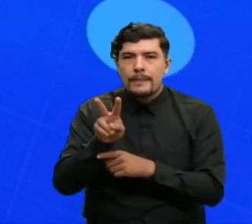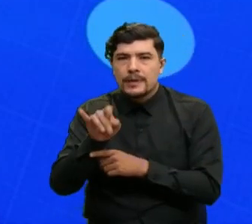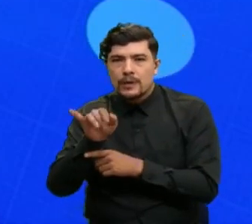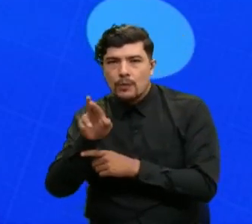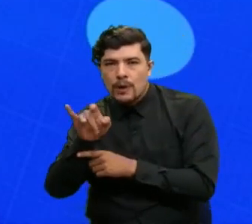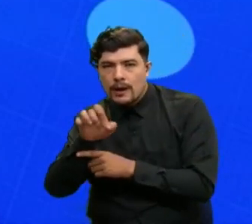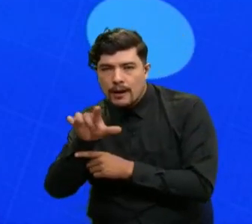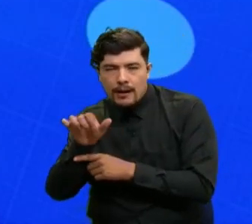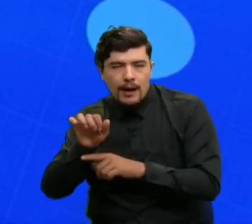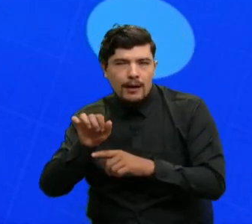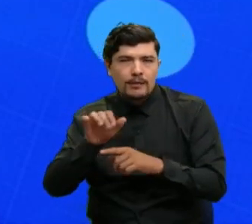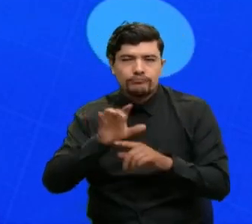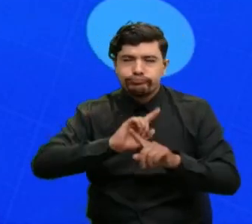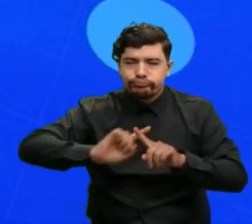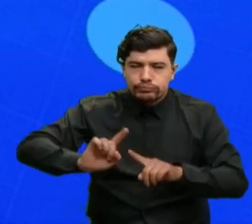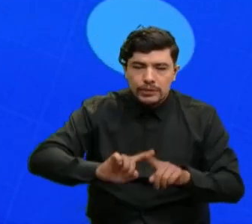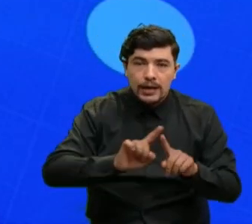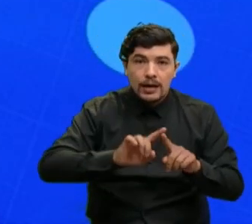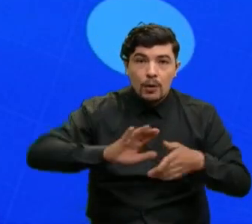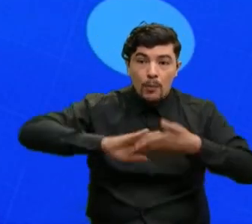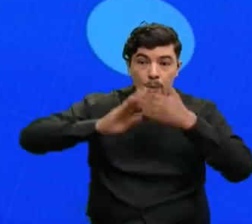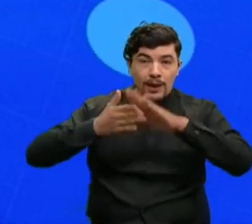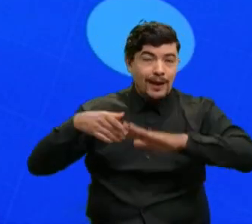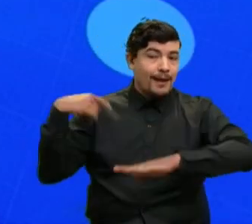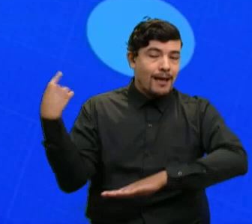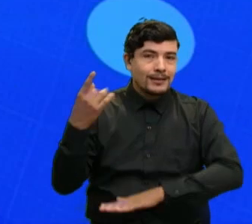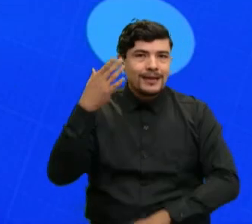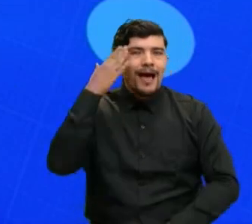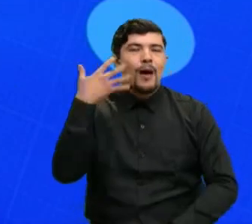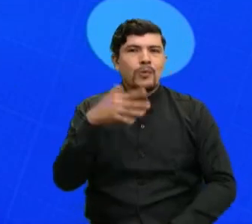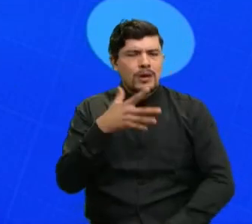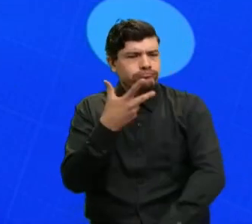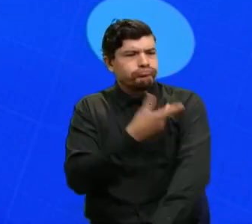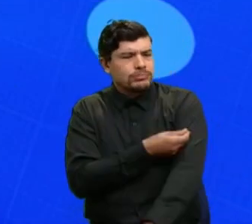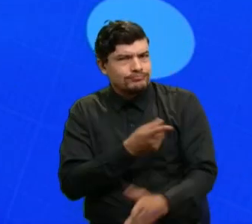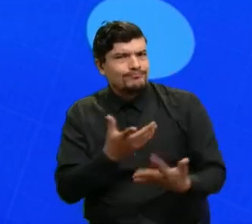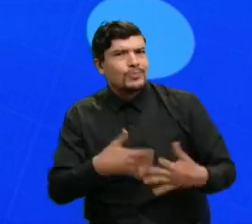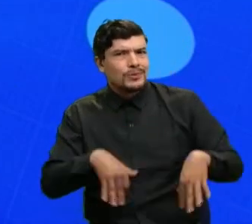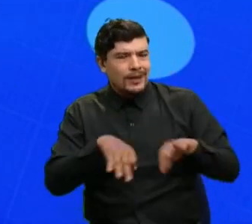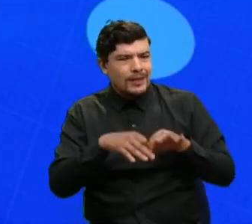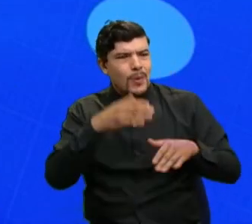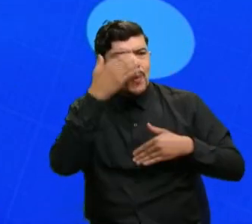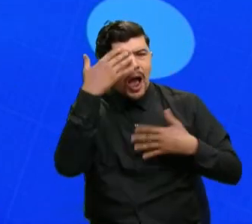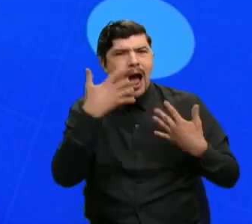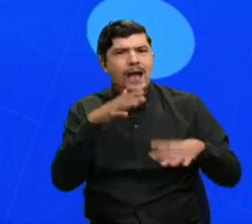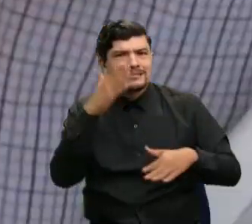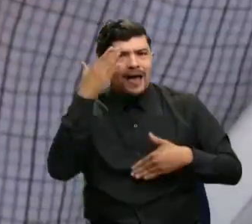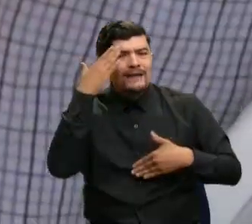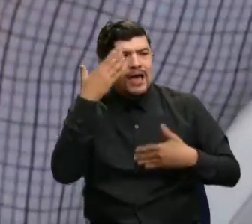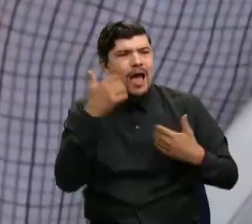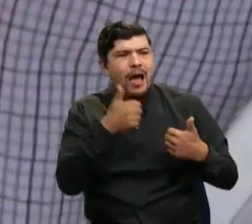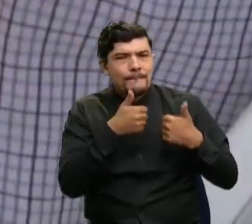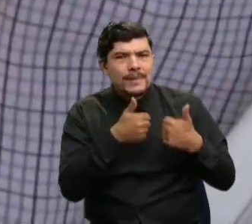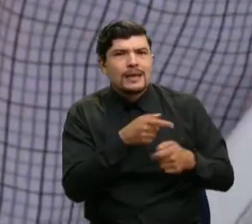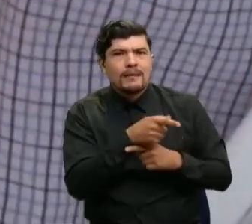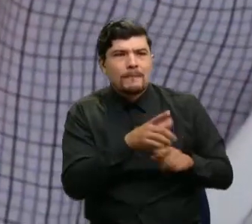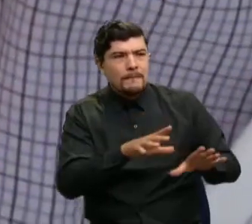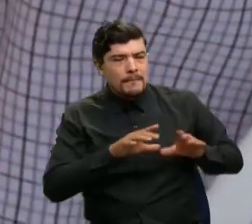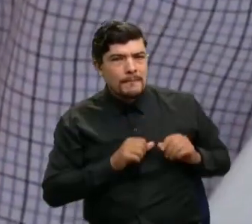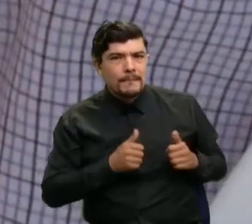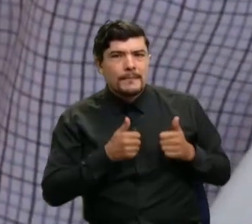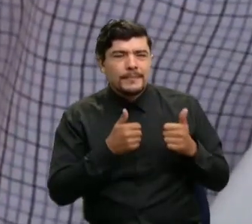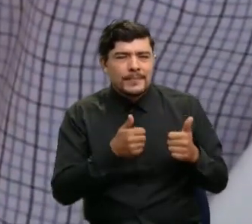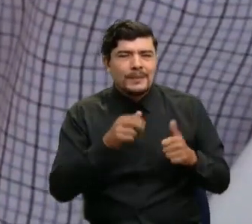población colombiana sabe que vacunarse es saludable, que es importante, que es bueno. Pues bien, tenemos que